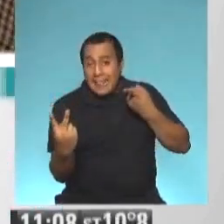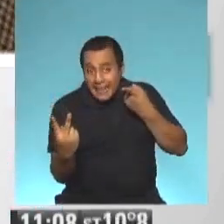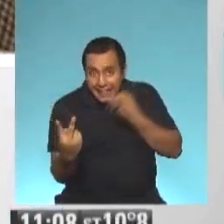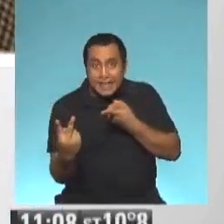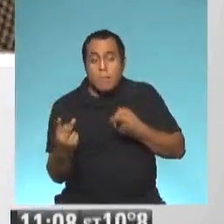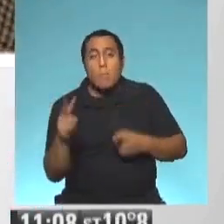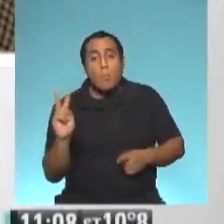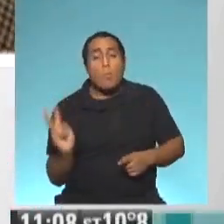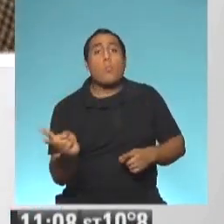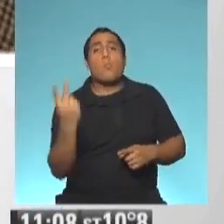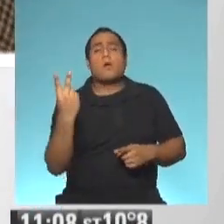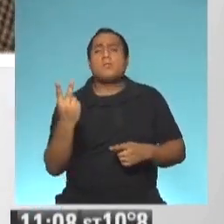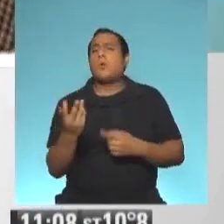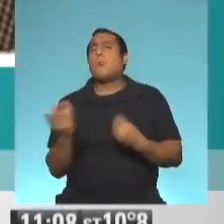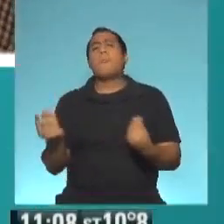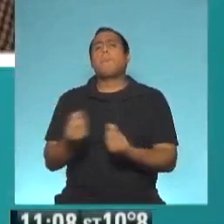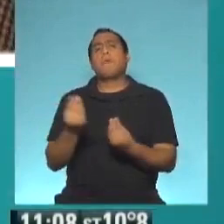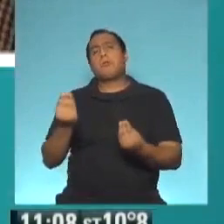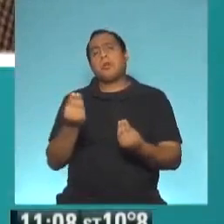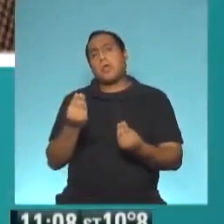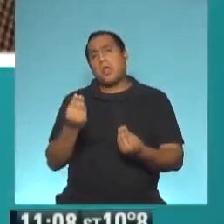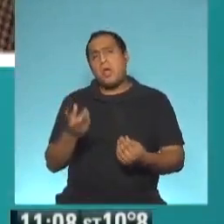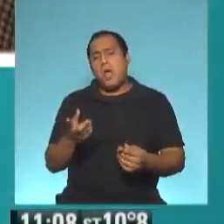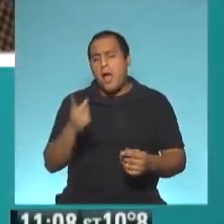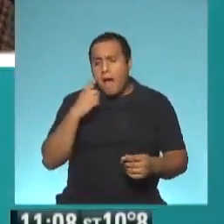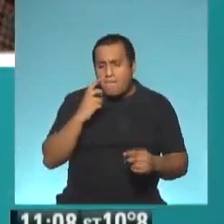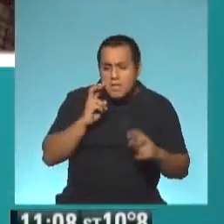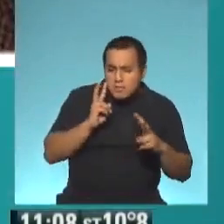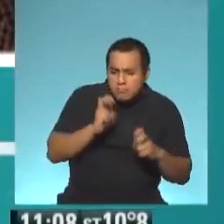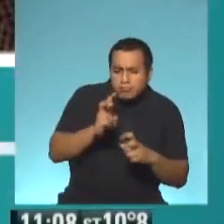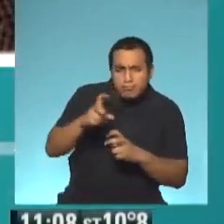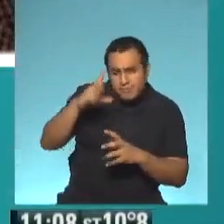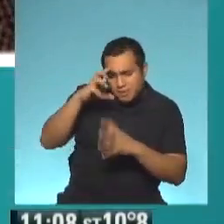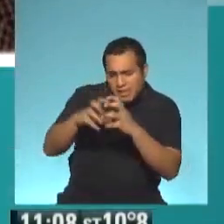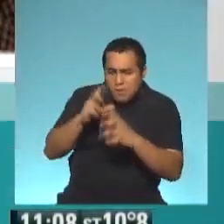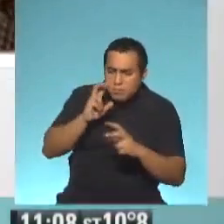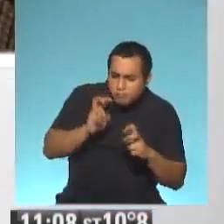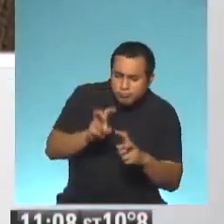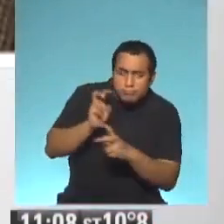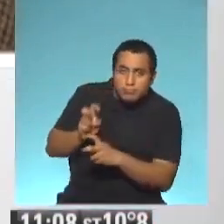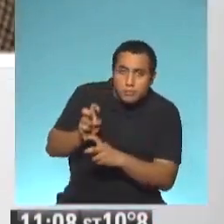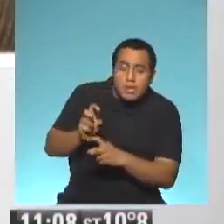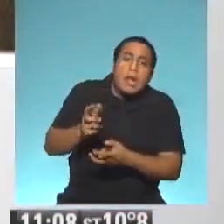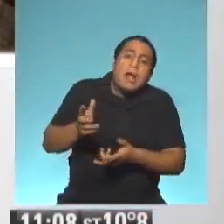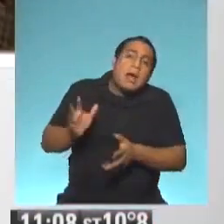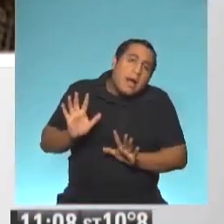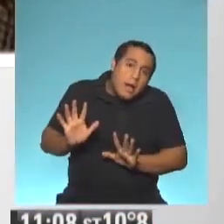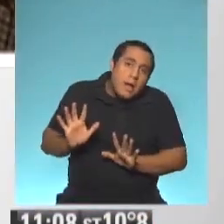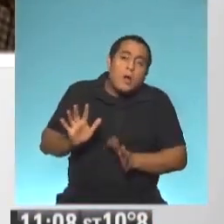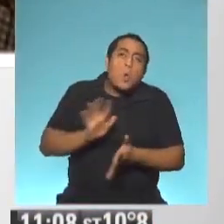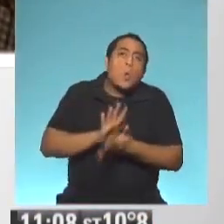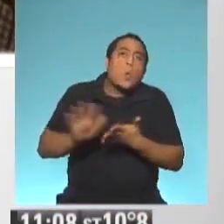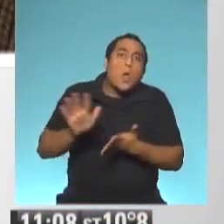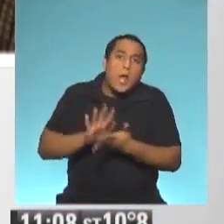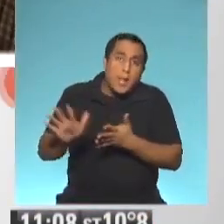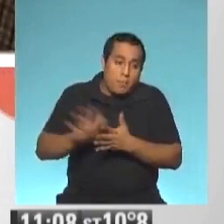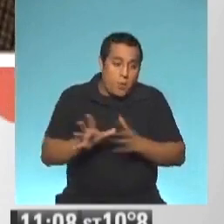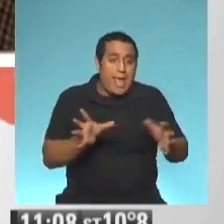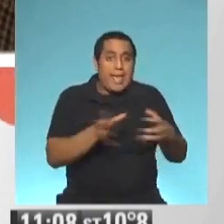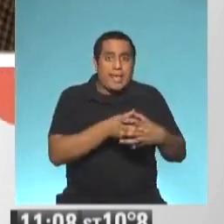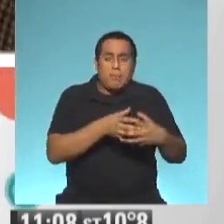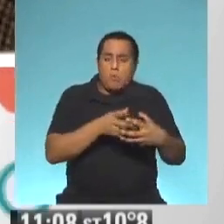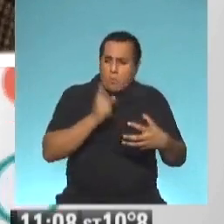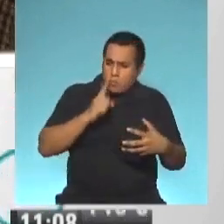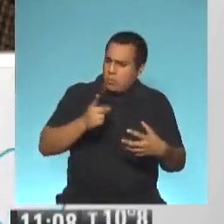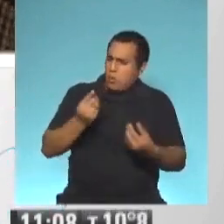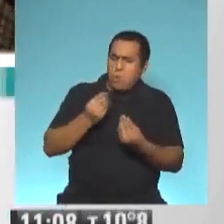diagnóstico de muerte se hace bajo criterios neurológicos y entonces de alguna manera es algo nuevo para la